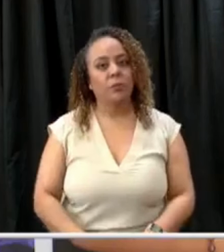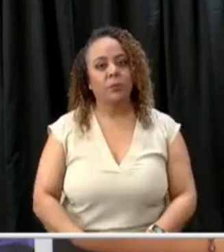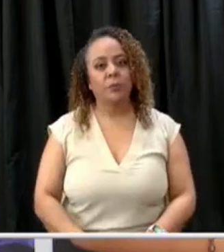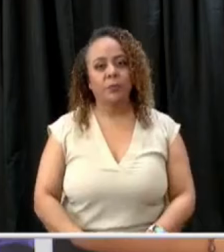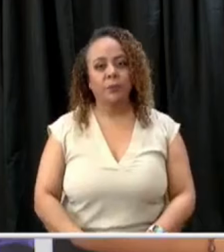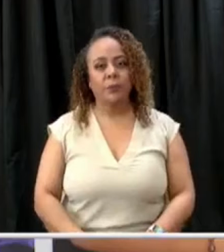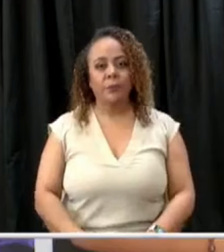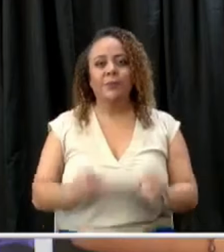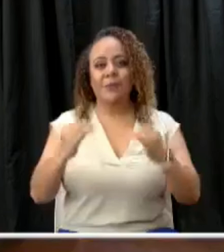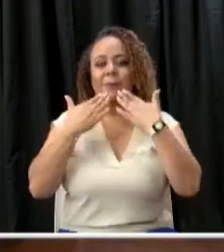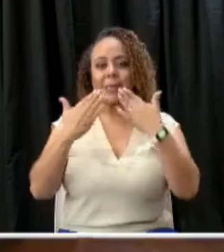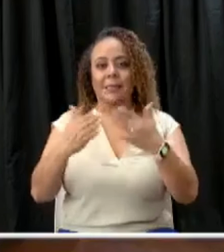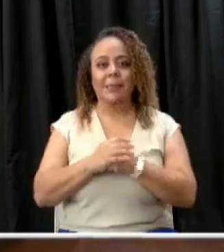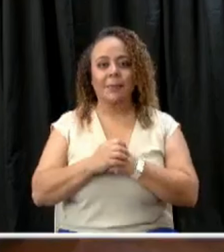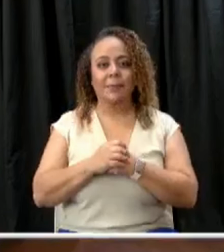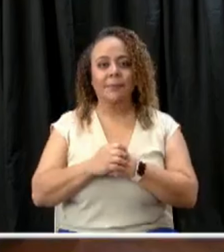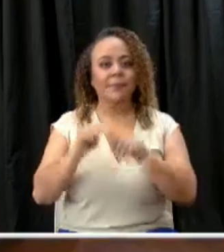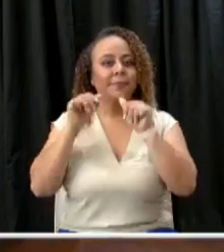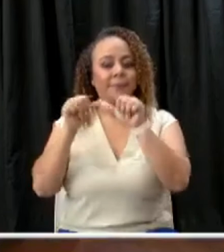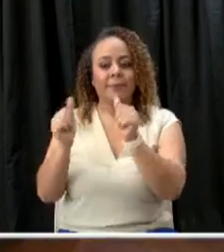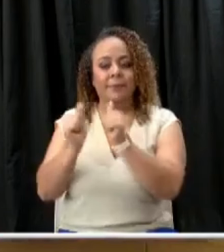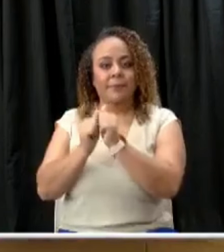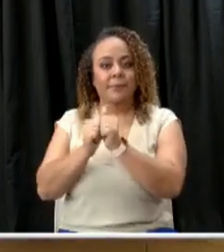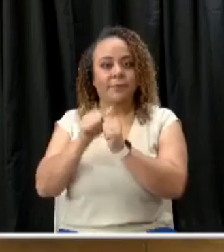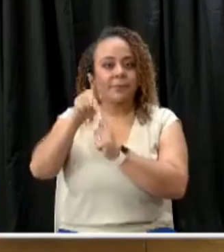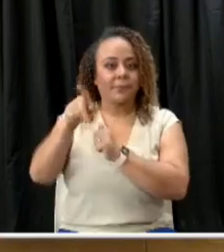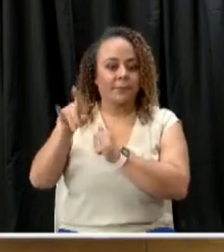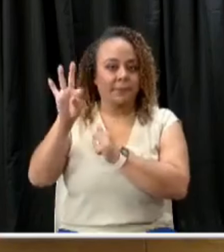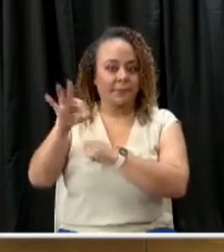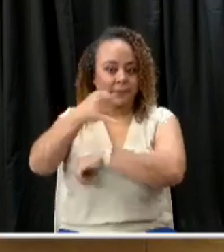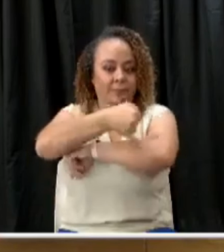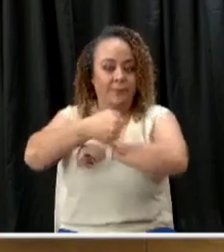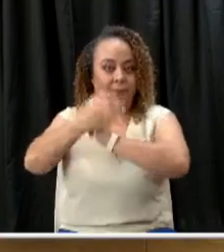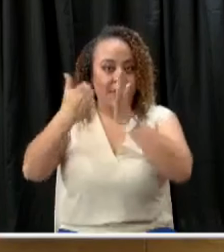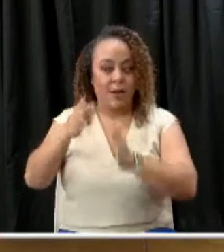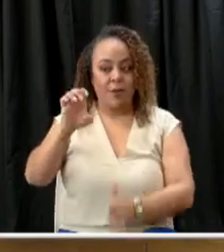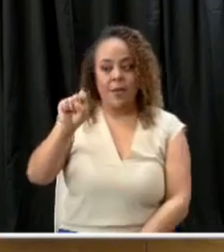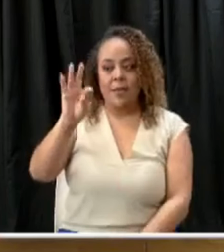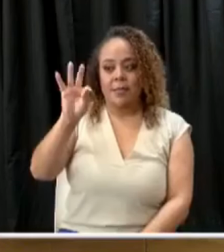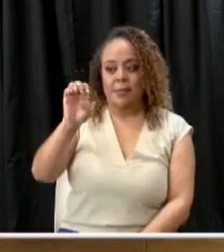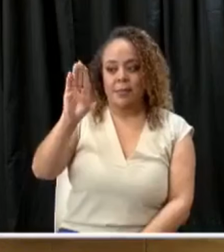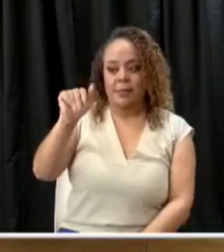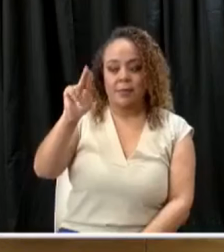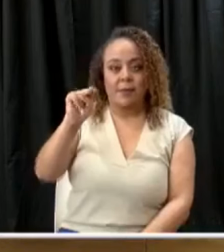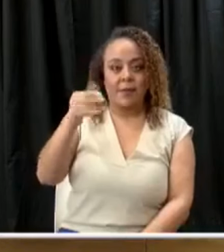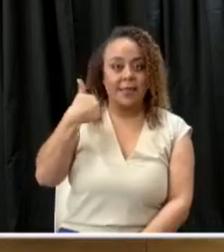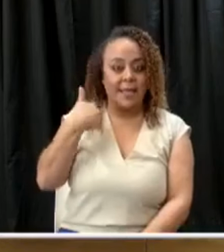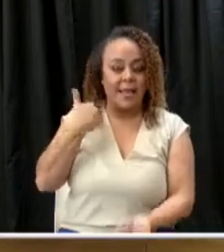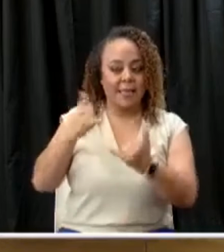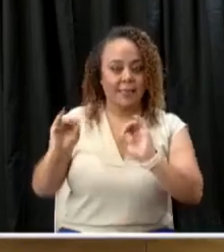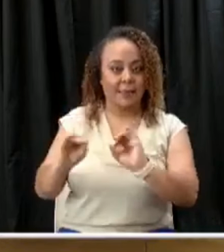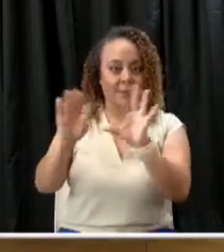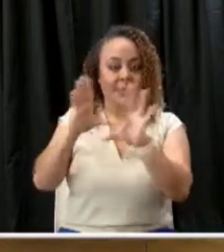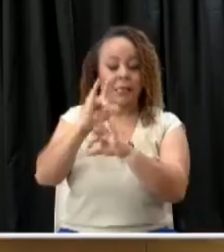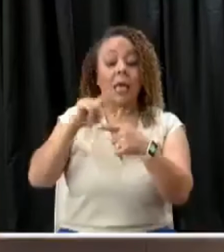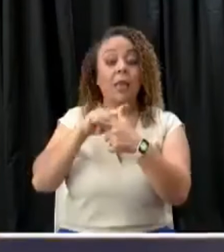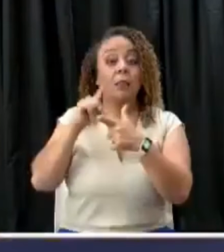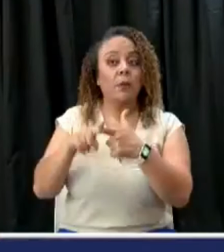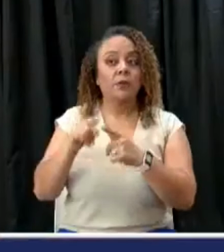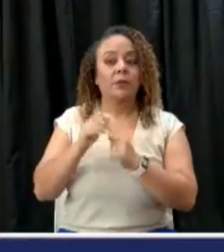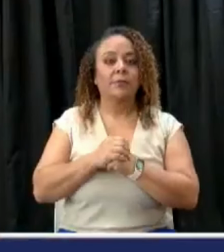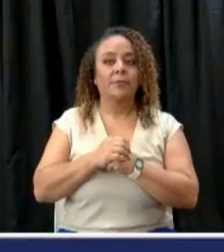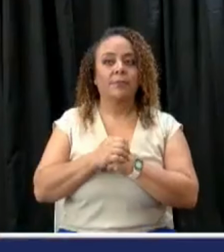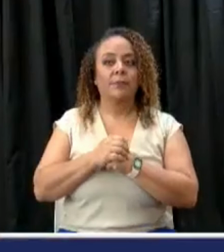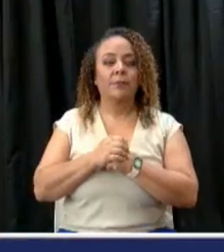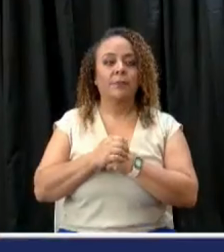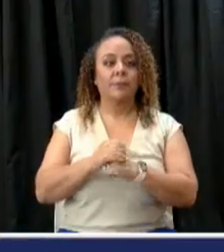Ok, muchísimas gracias. Continuamos con la presentación que el ingeniero Esteban nos trae en esta mañana y entonces